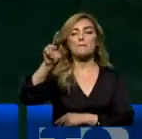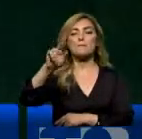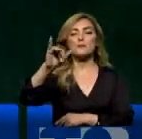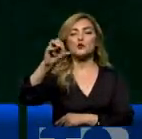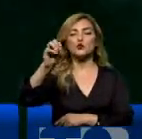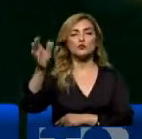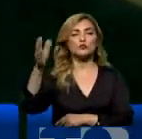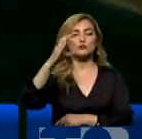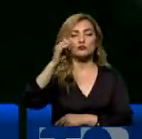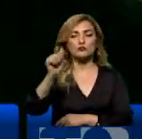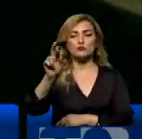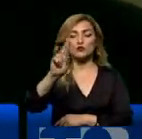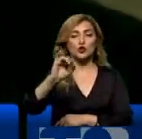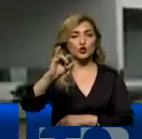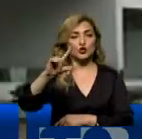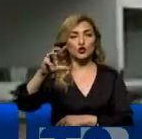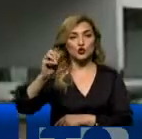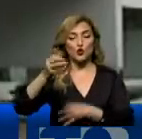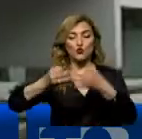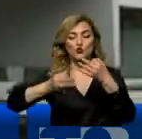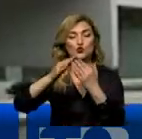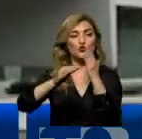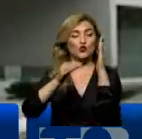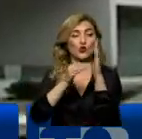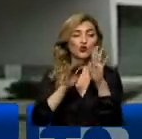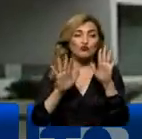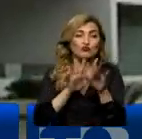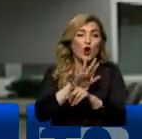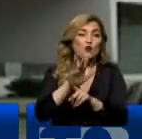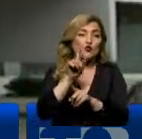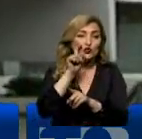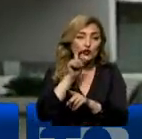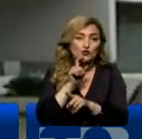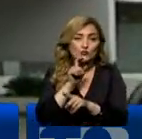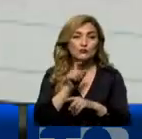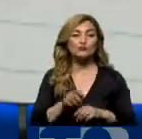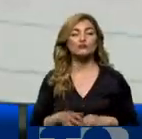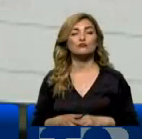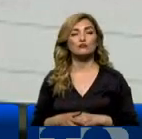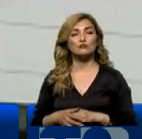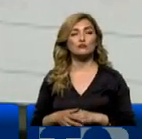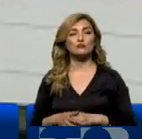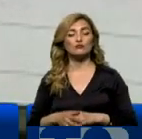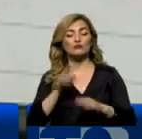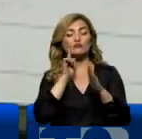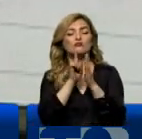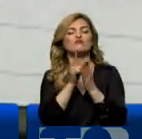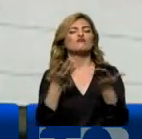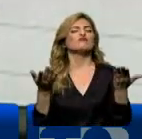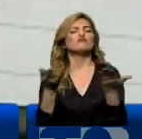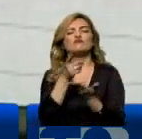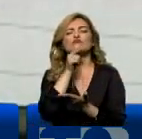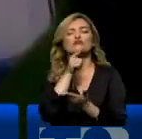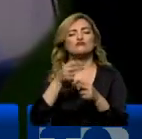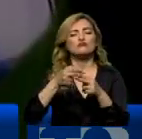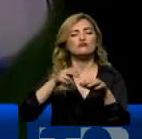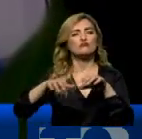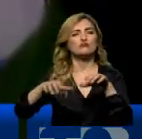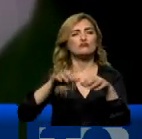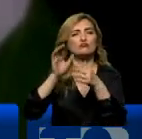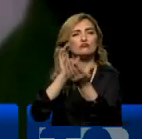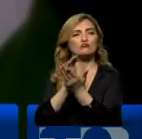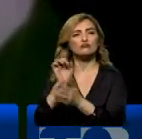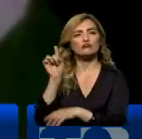de la audiencia preparatoria de juicio en su contra por el supuesto delito de abuso sexual. Una denuncia que interpuso la excoordinadora del